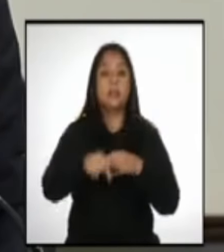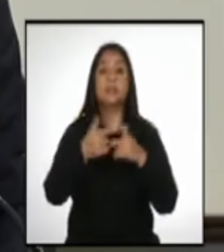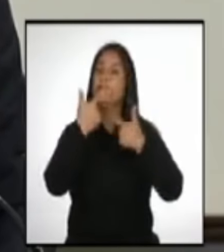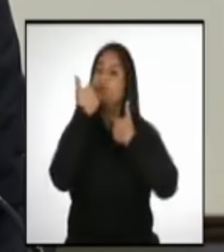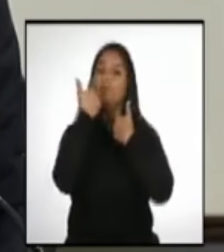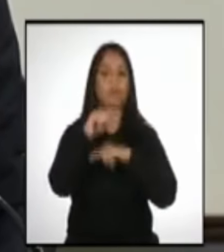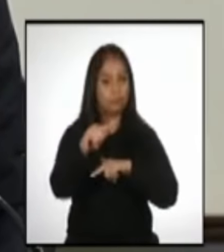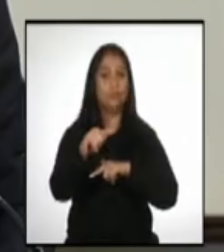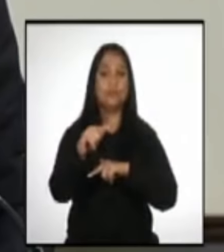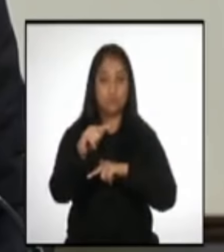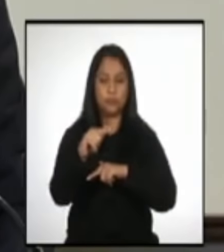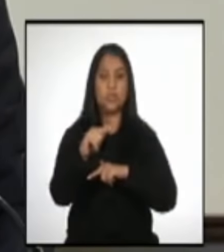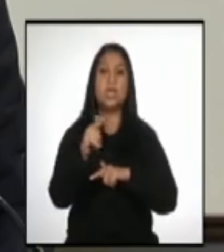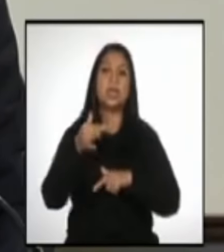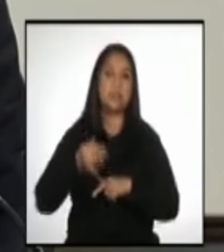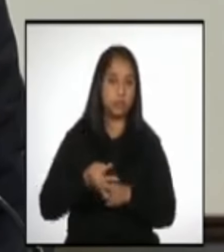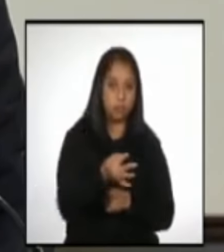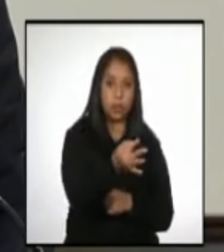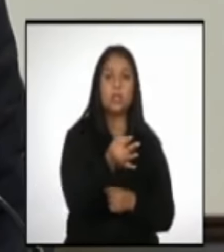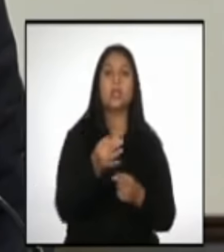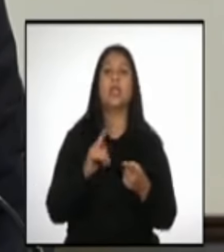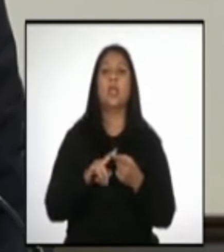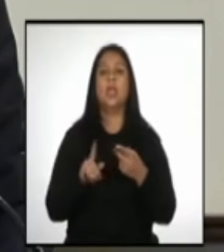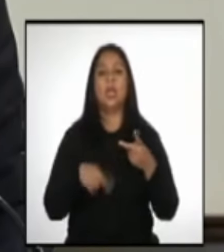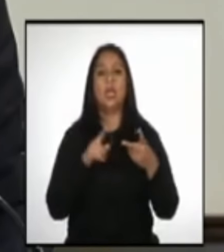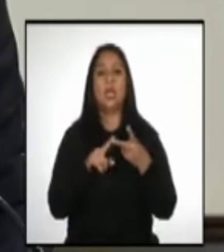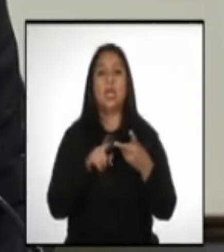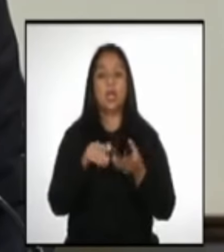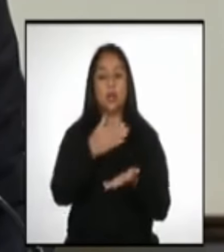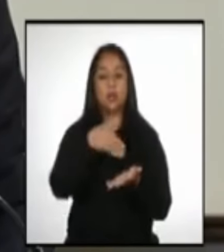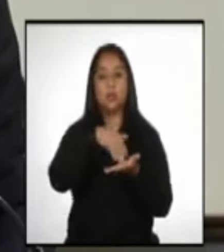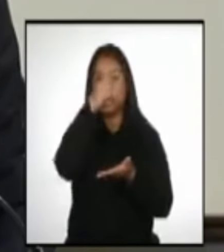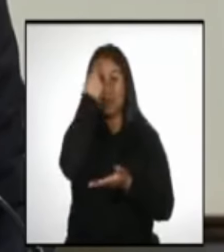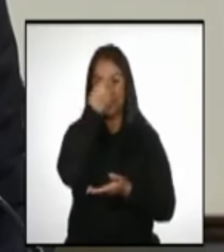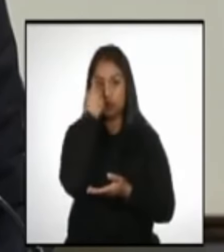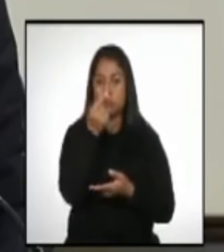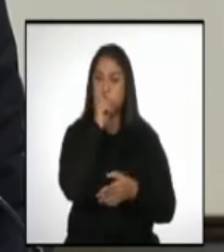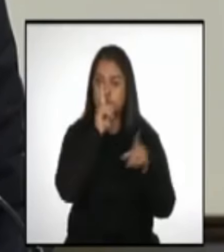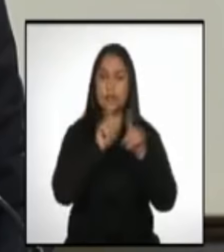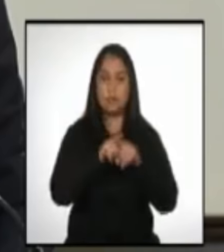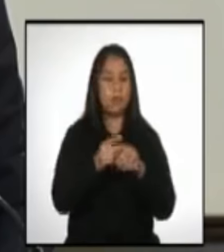limitaciones en el transporte, en los centros de trabajo y muchas